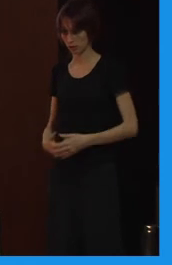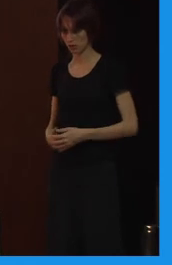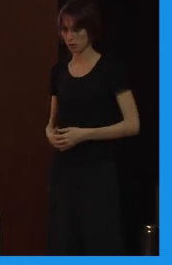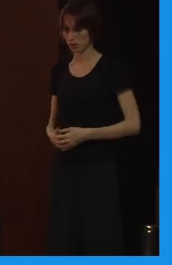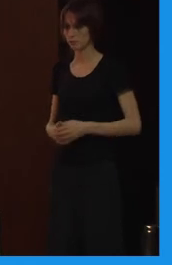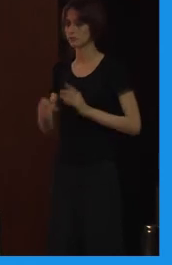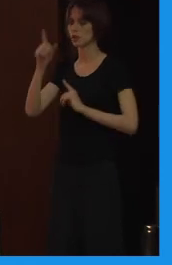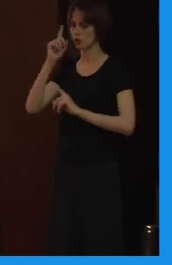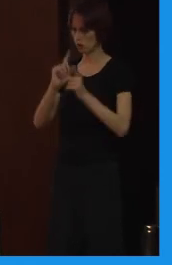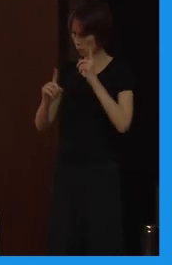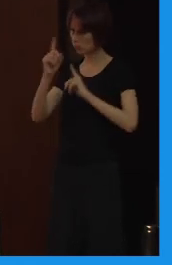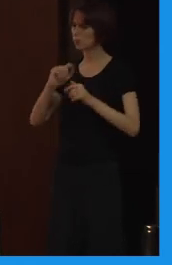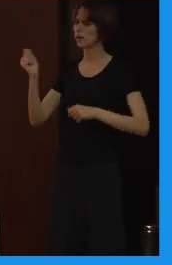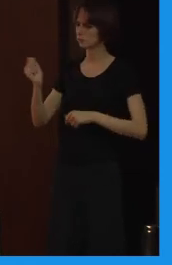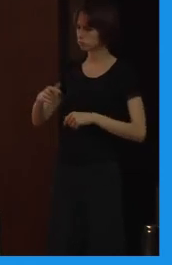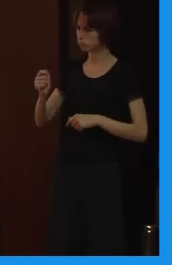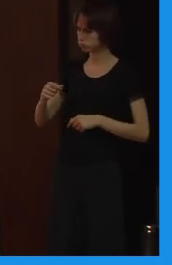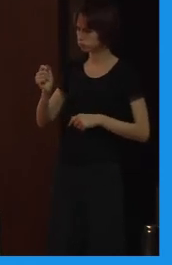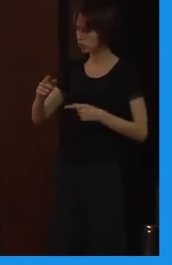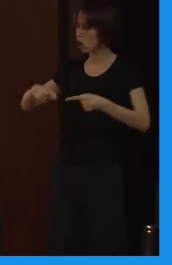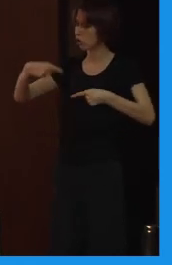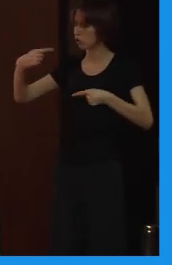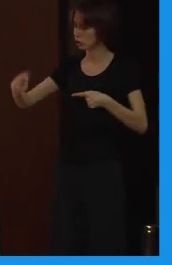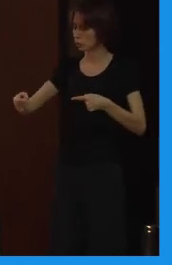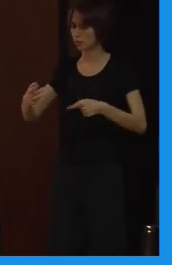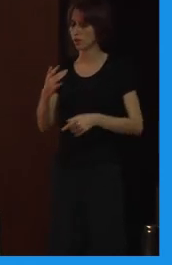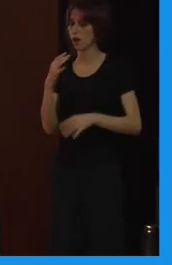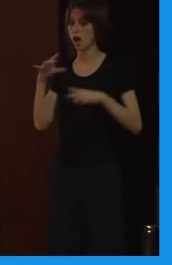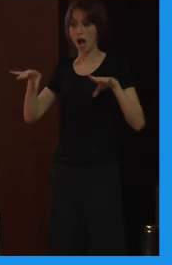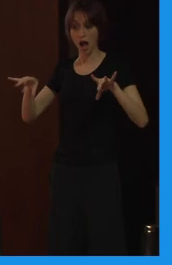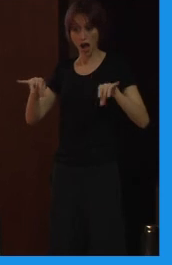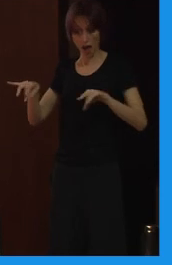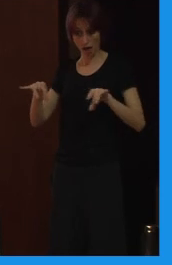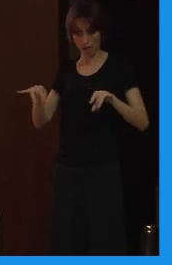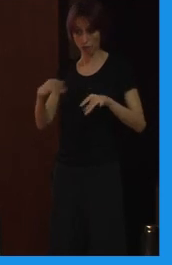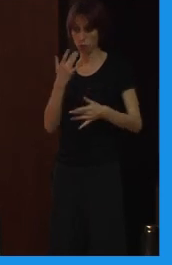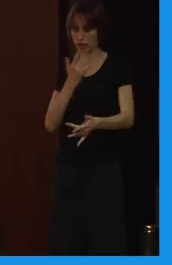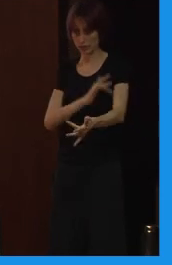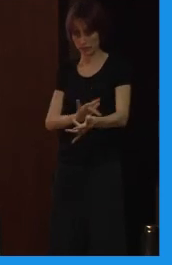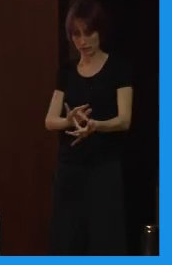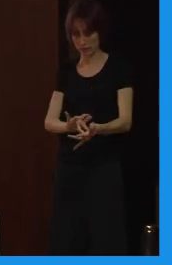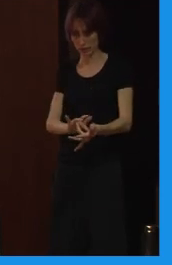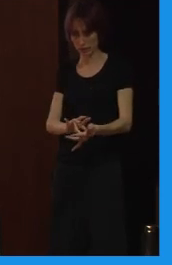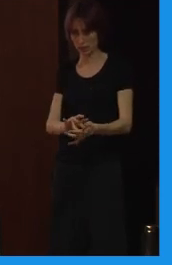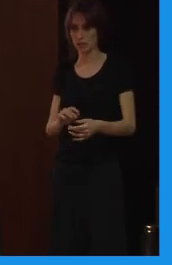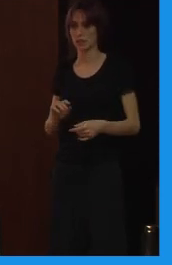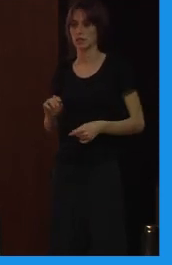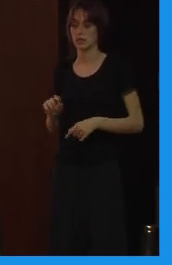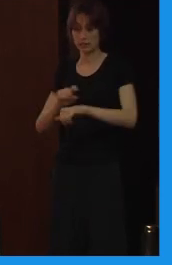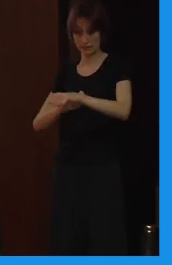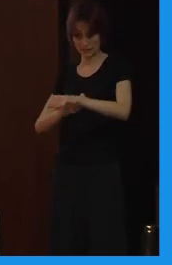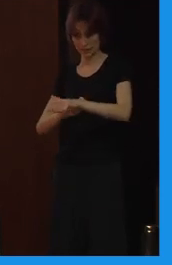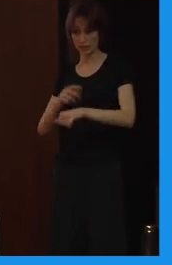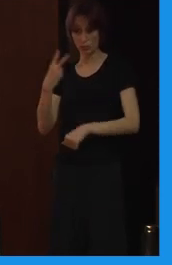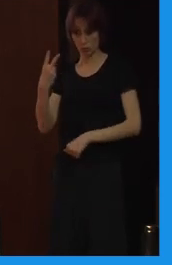llevará también a una diabetes tipo 2. Y eso llevará a un aumento de riesgo cardiovascular. Por eso en